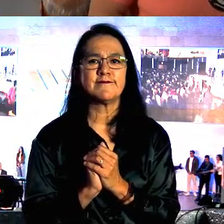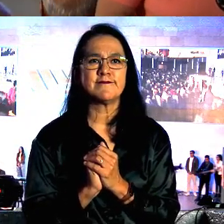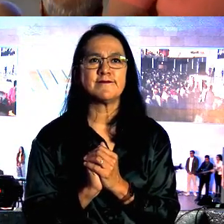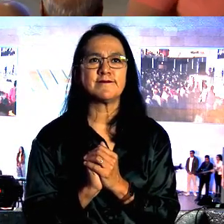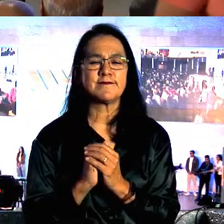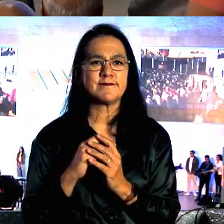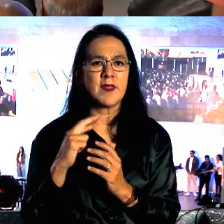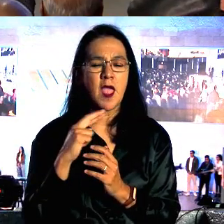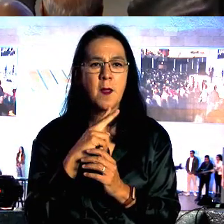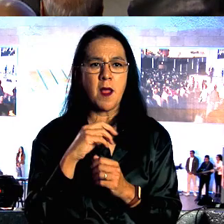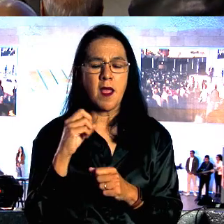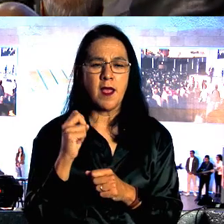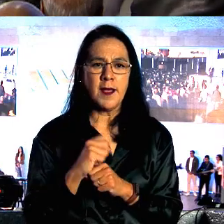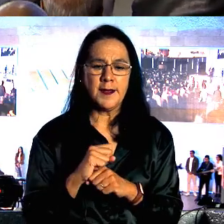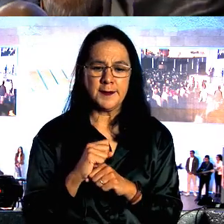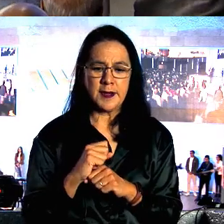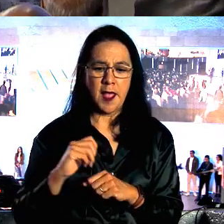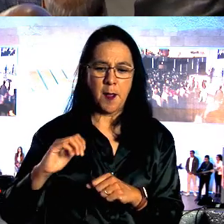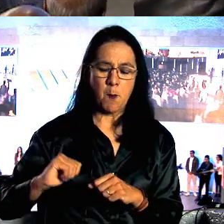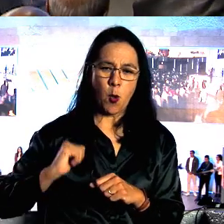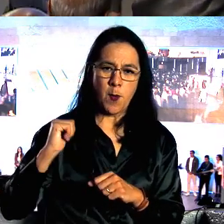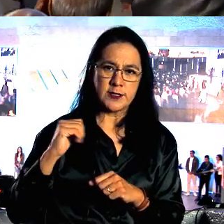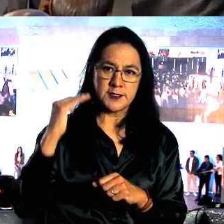aprovechar el tiempo al máximo